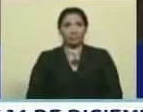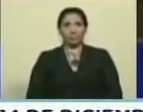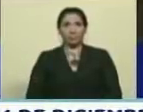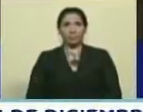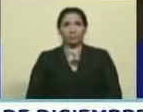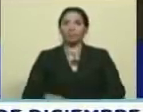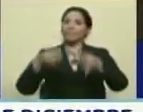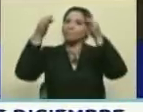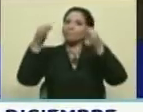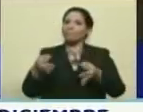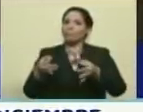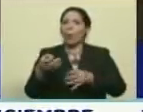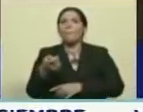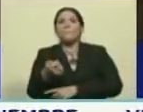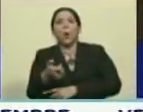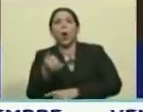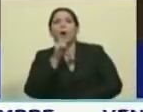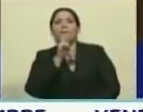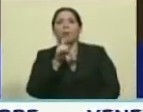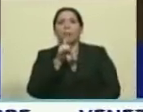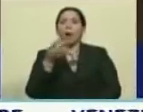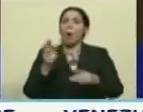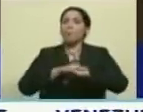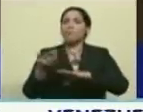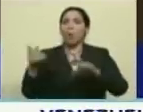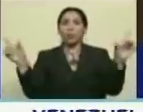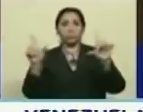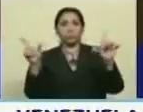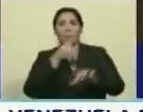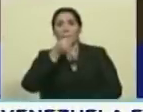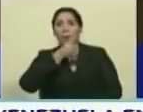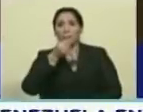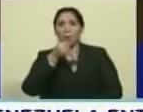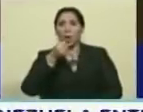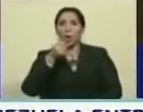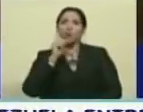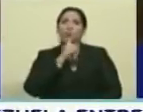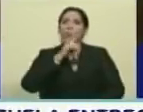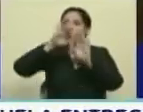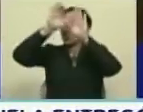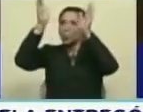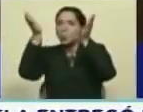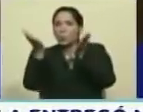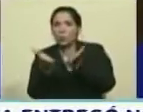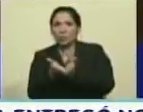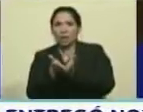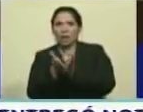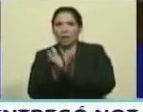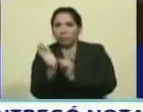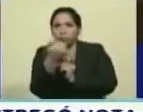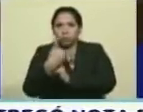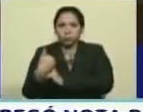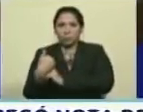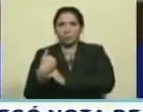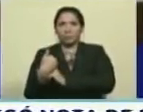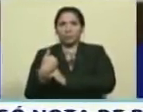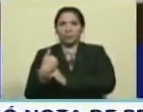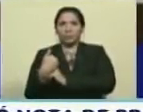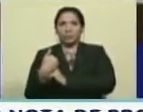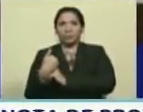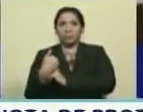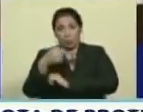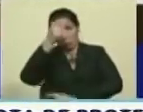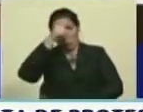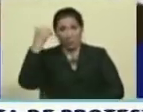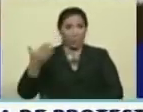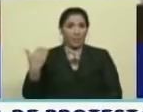seguramente pocos se han informado porque los medios de comunicación llamados mundiales, globales, lo esconden. El domingo